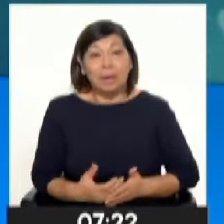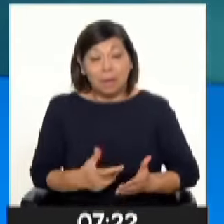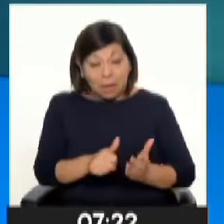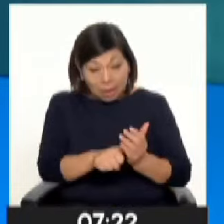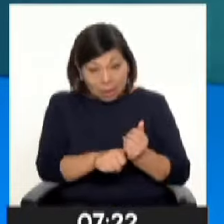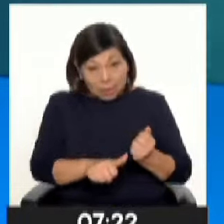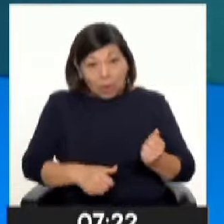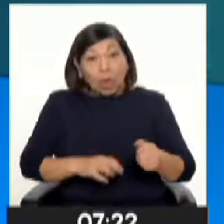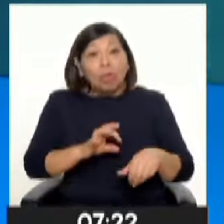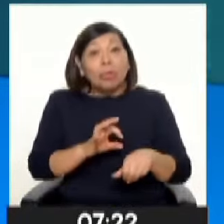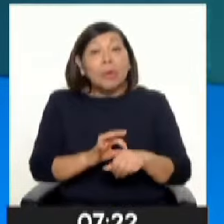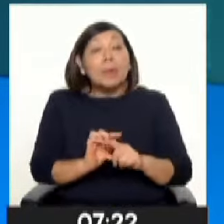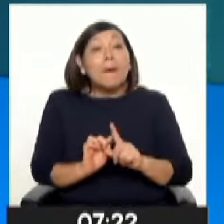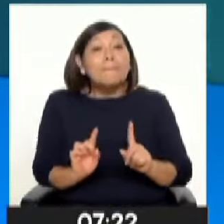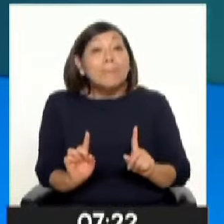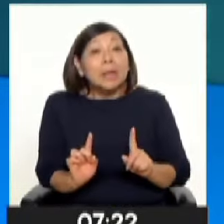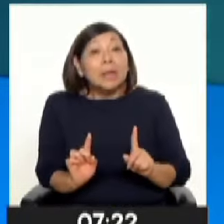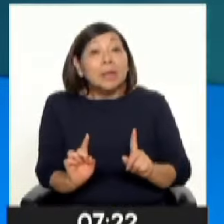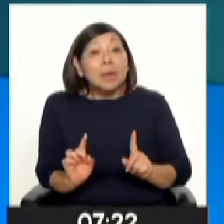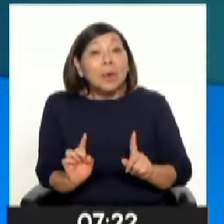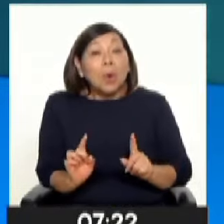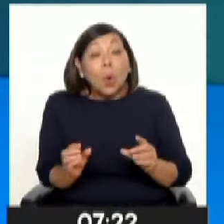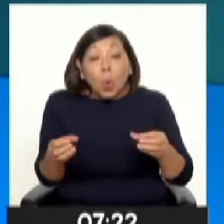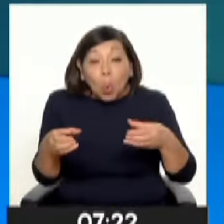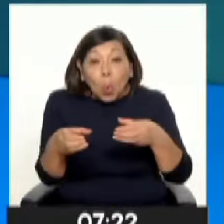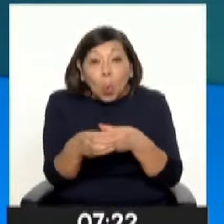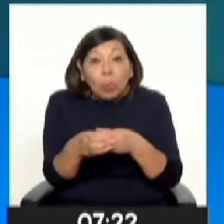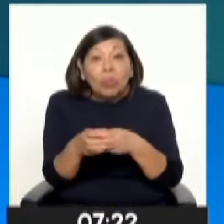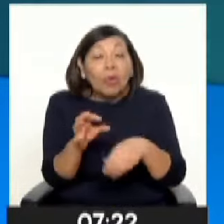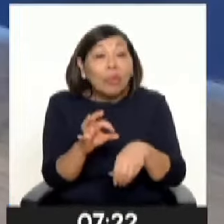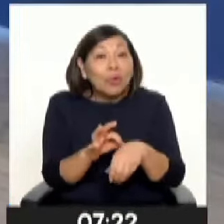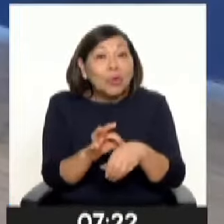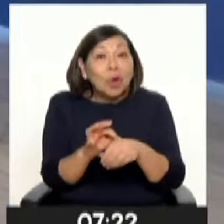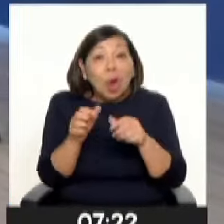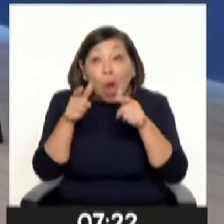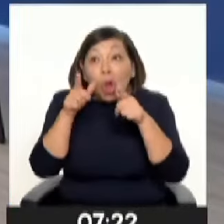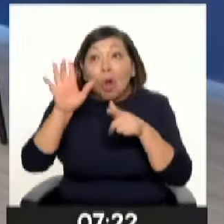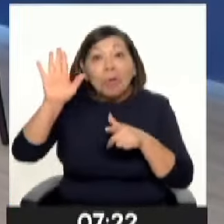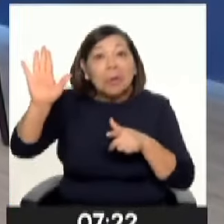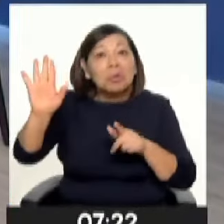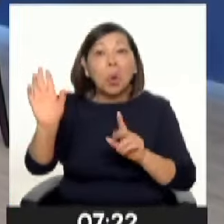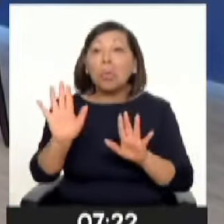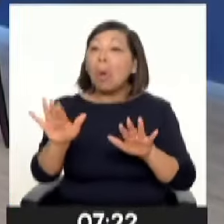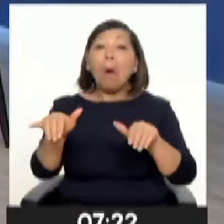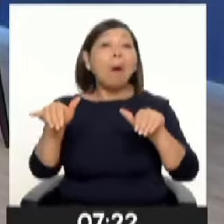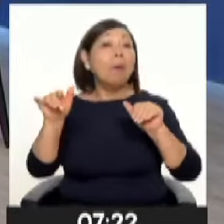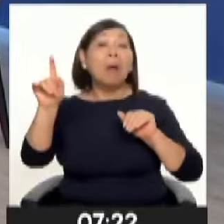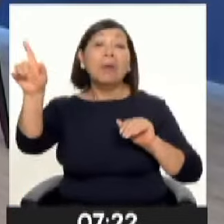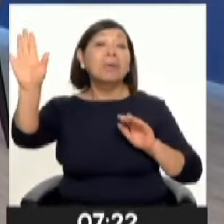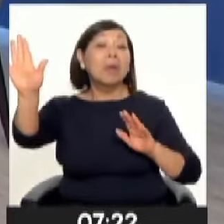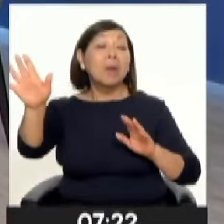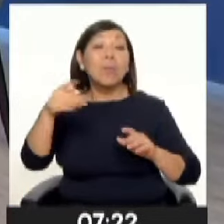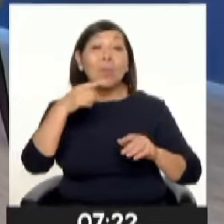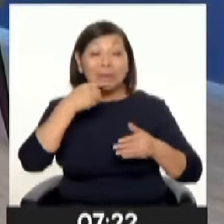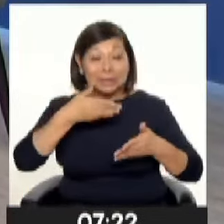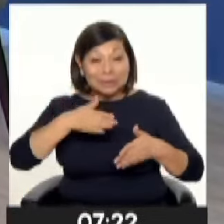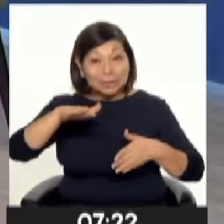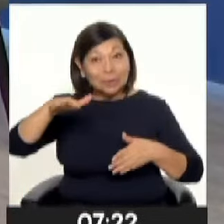aborto terapéutico, pero tras una segunda junta, porque en Loreto no se quería tomar esta